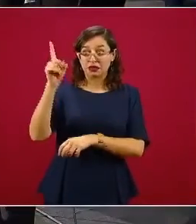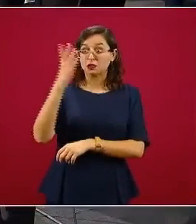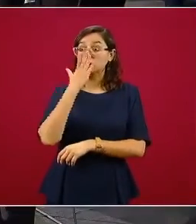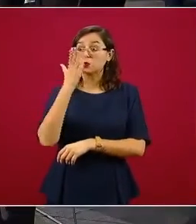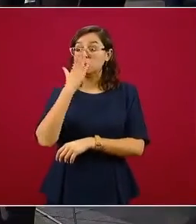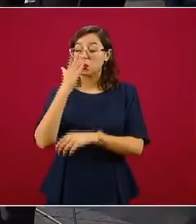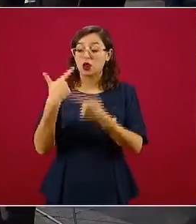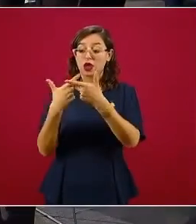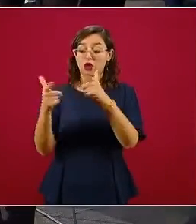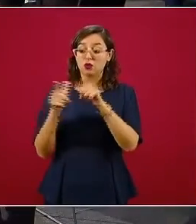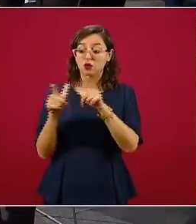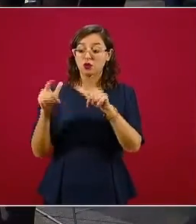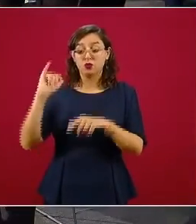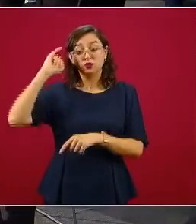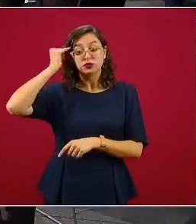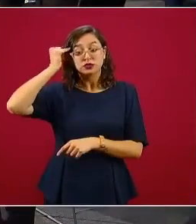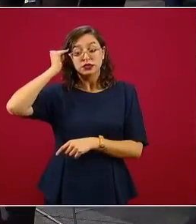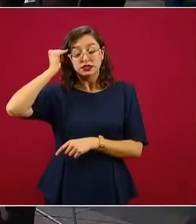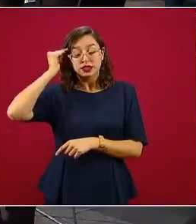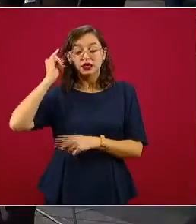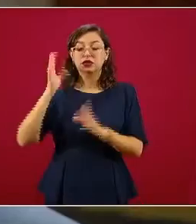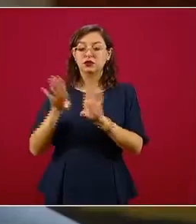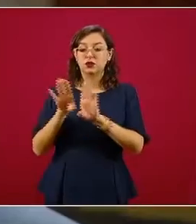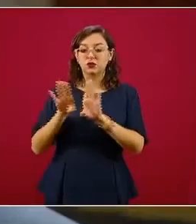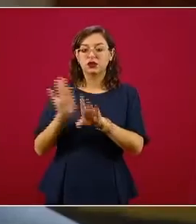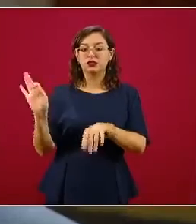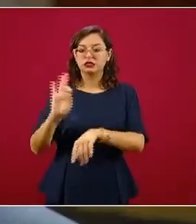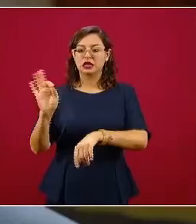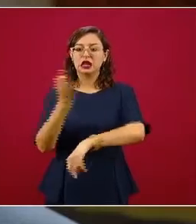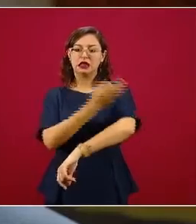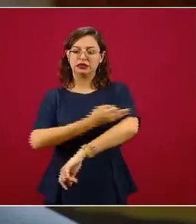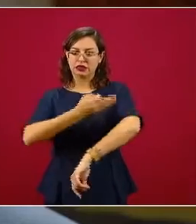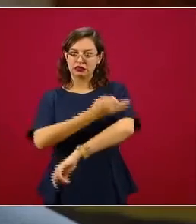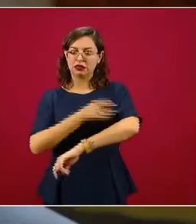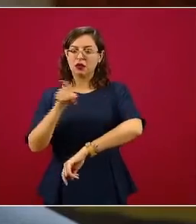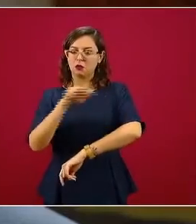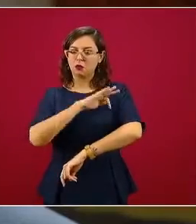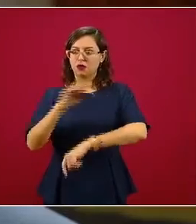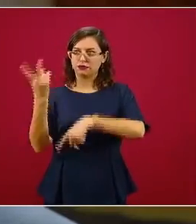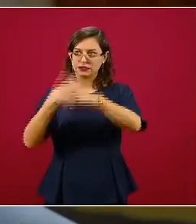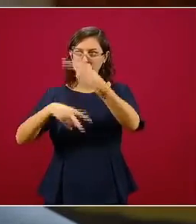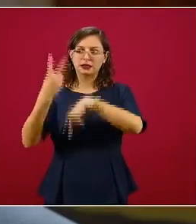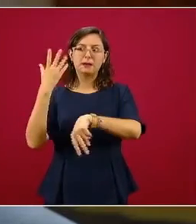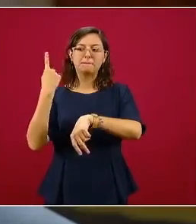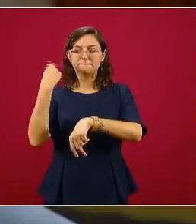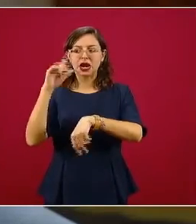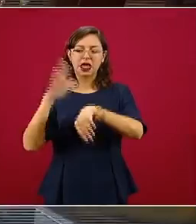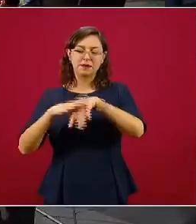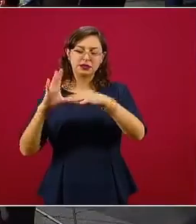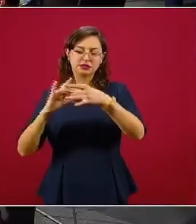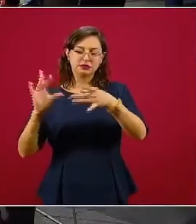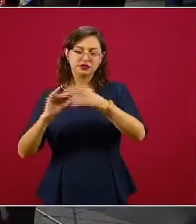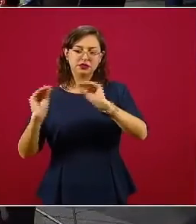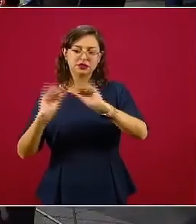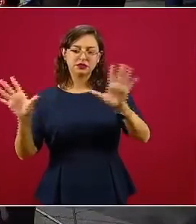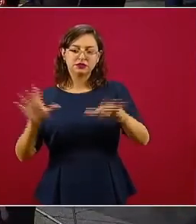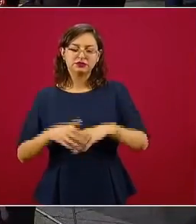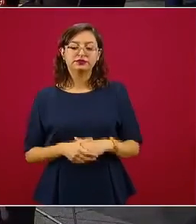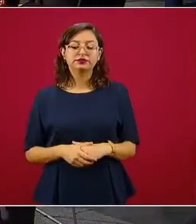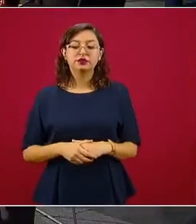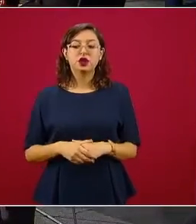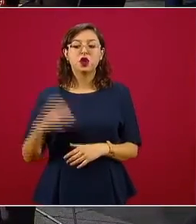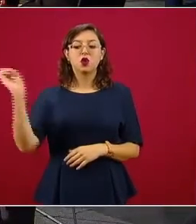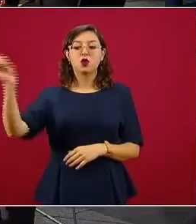de los grupos étnicos, los apoyos. Ah, sí. En la conferencia